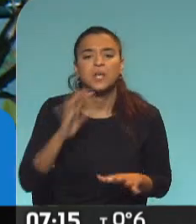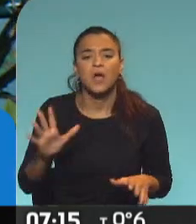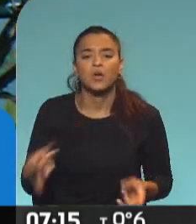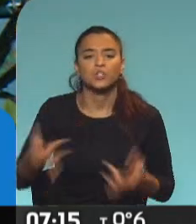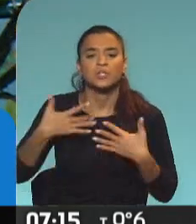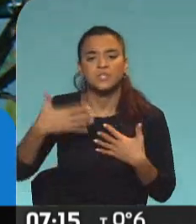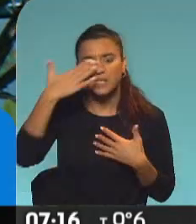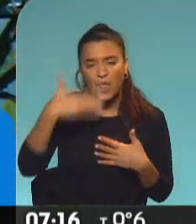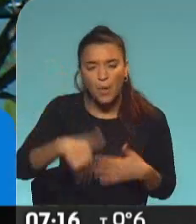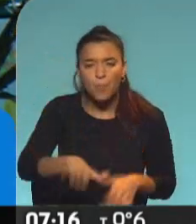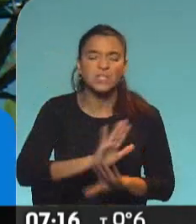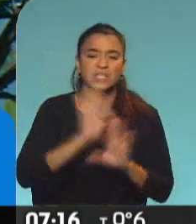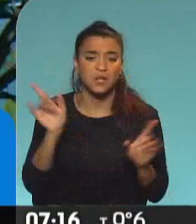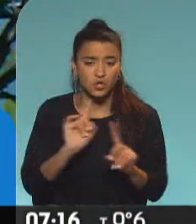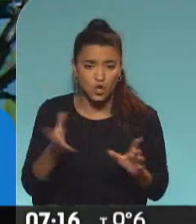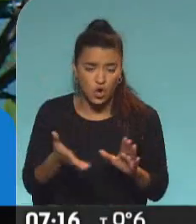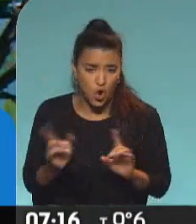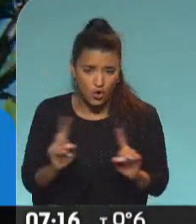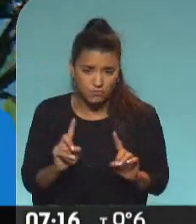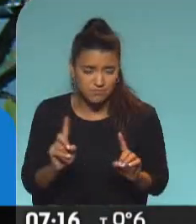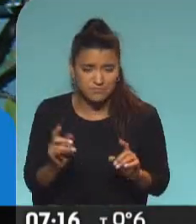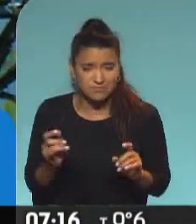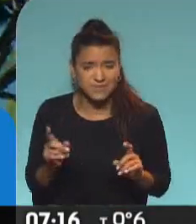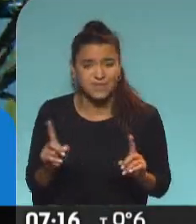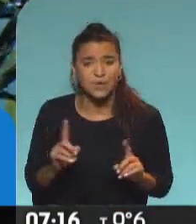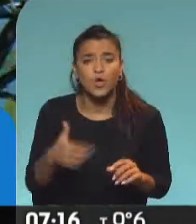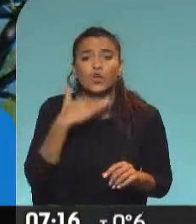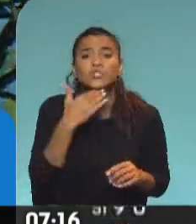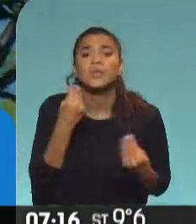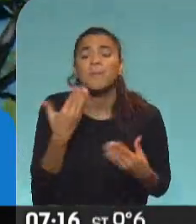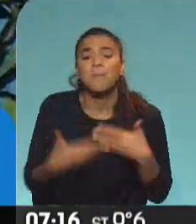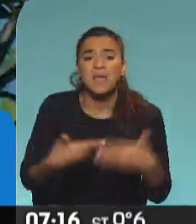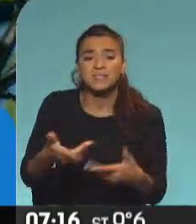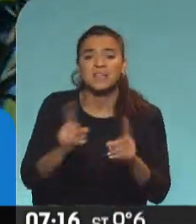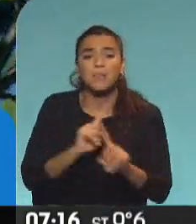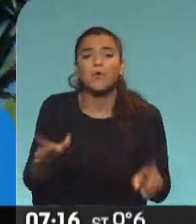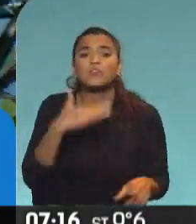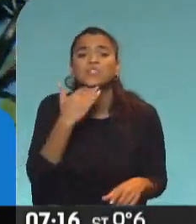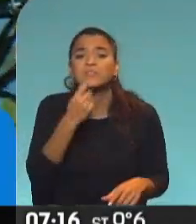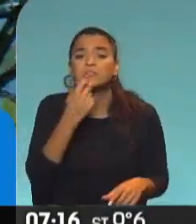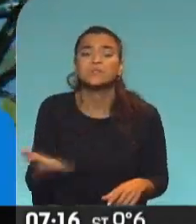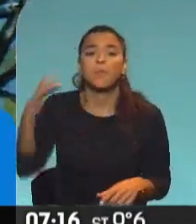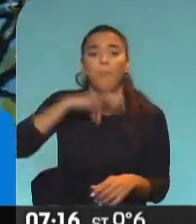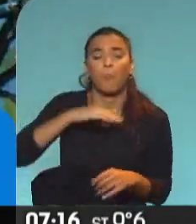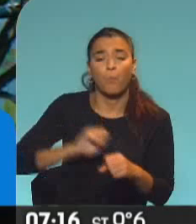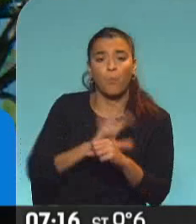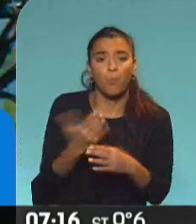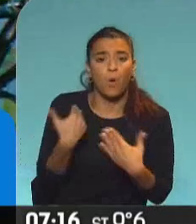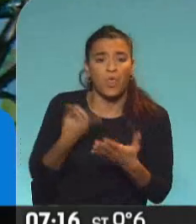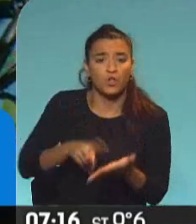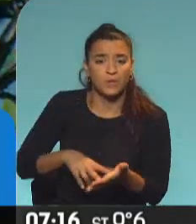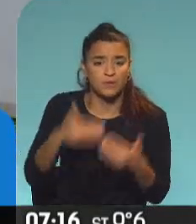contagiarse si después ya salir de eso y no salir de eso porque no sabes que puede pasar y aparte tampoco se sabe si uno se puede volver a contagiar o sea